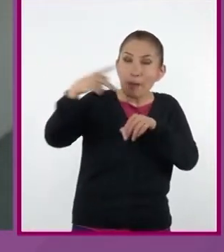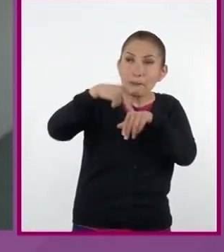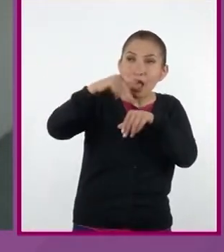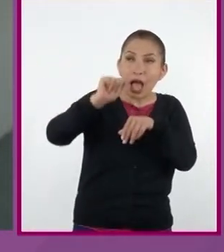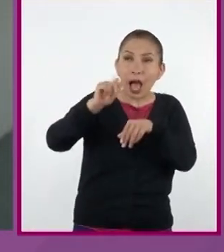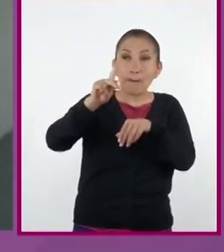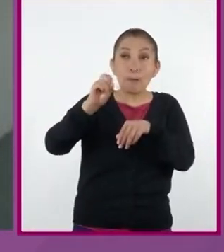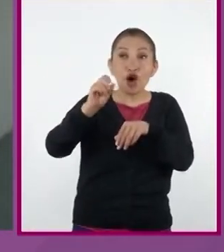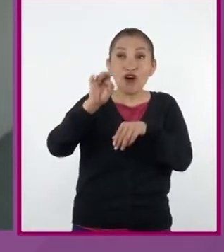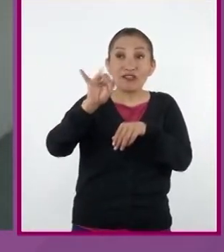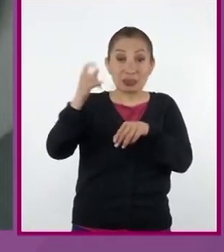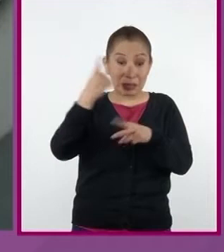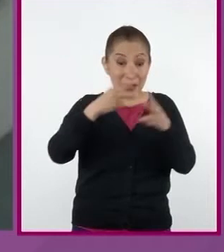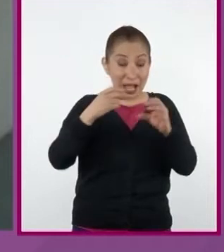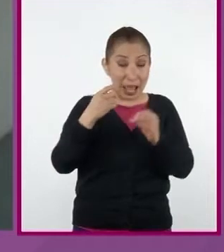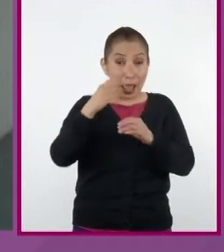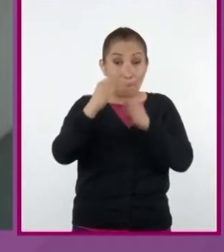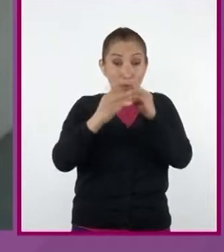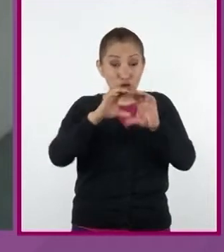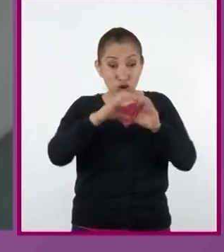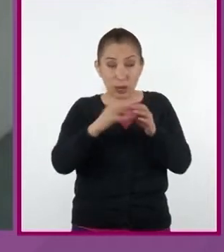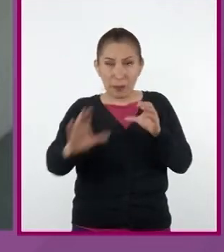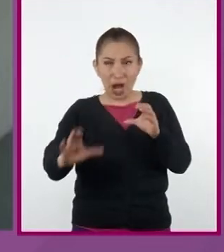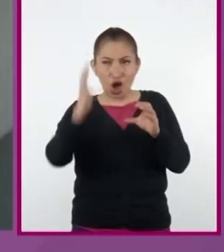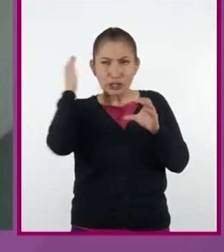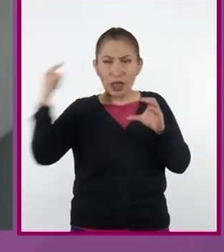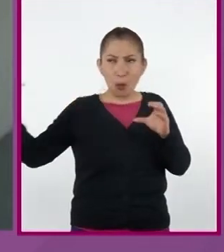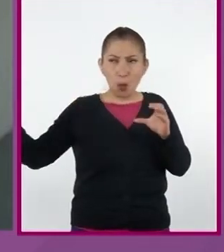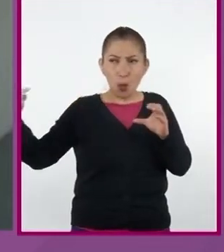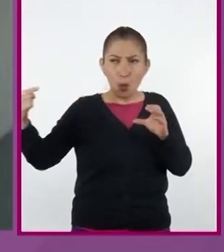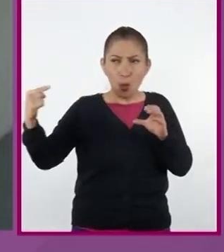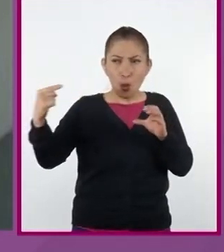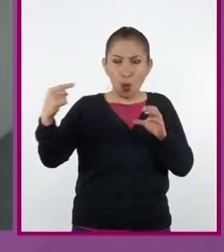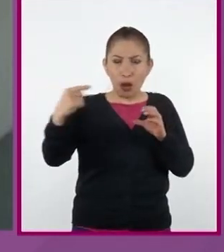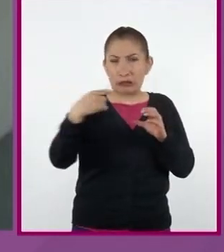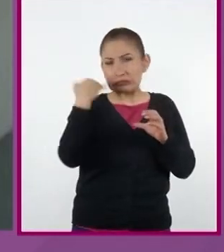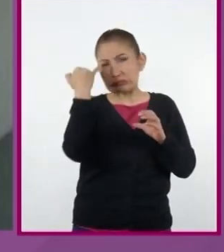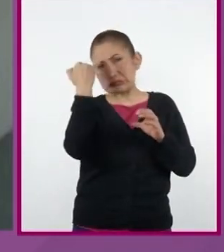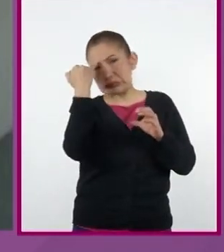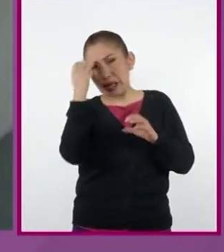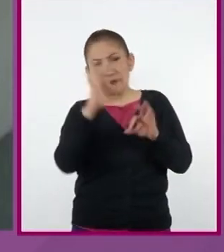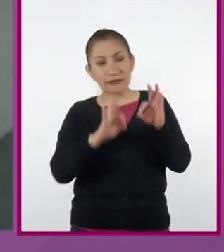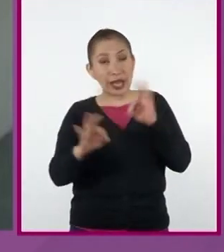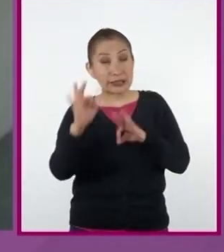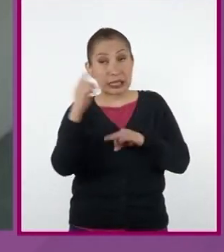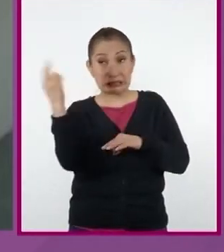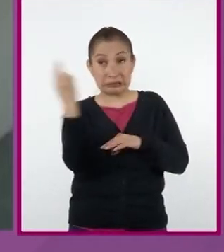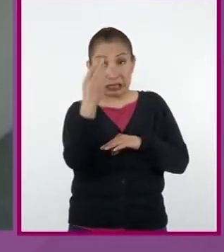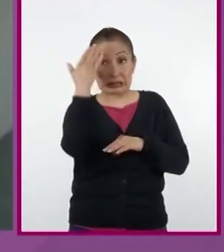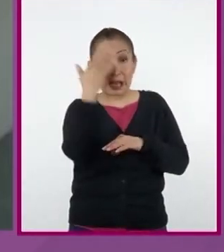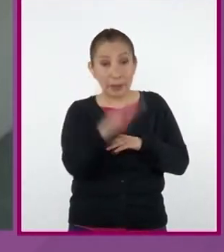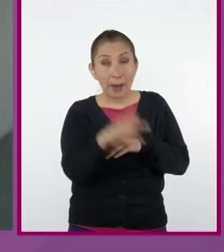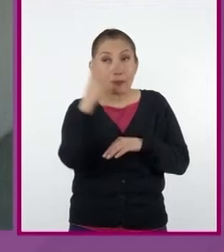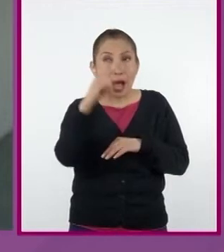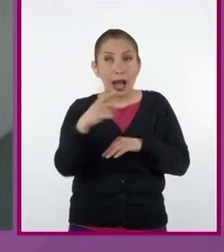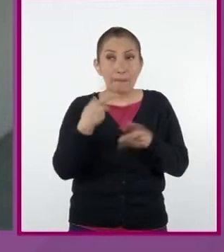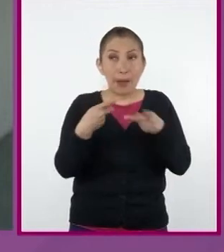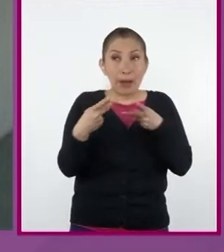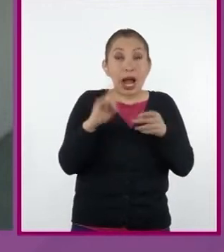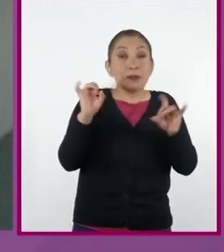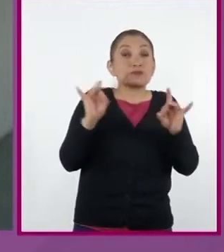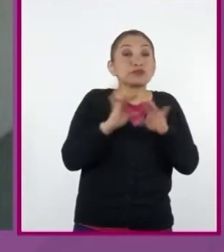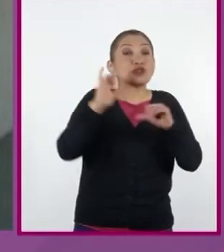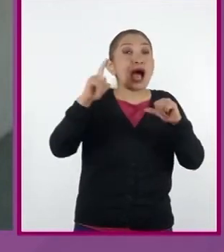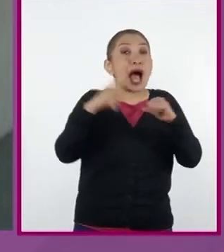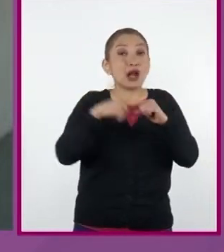Apophis hacia la órbita de la Tierra y la velocidad con la que viaja, entre otros conceptos físicos, es indispensable para tomar las medidas de